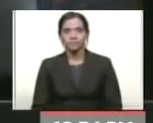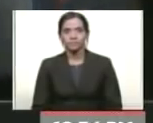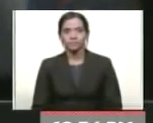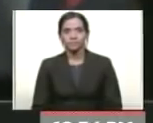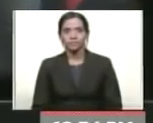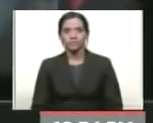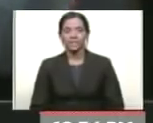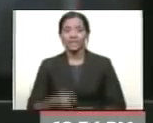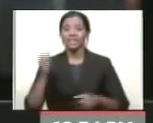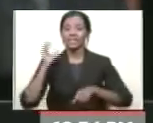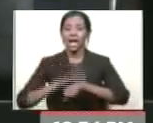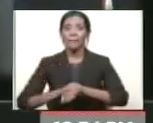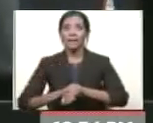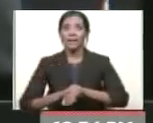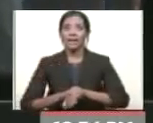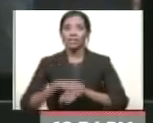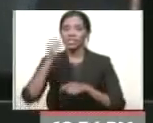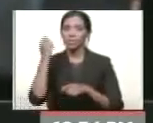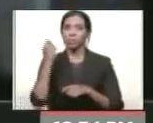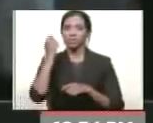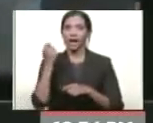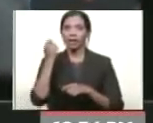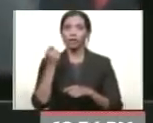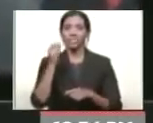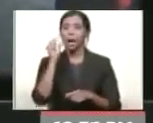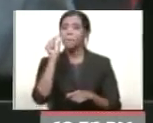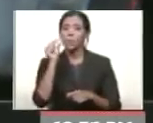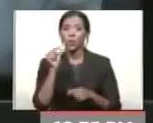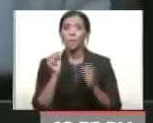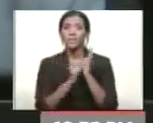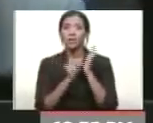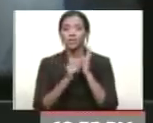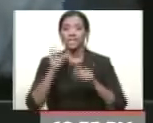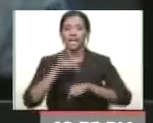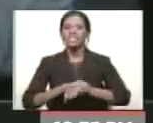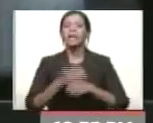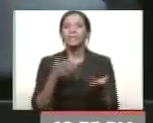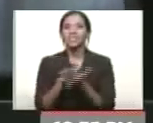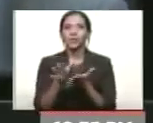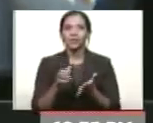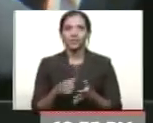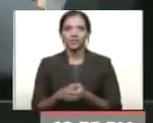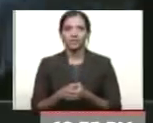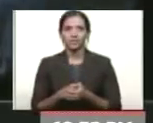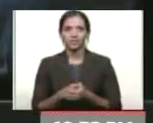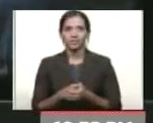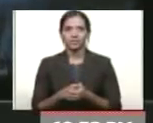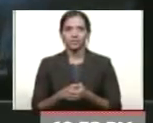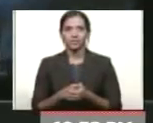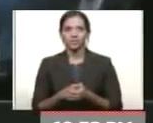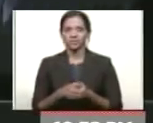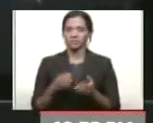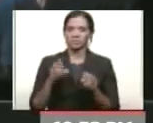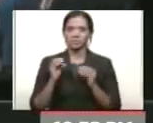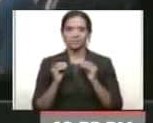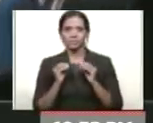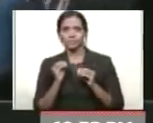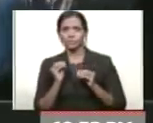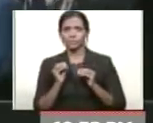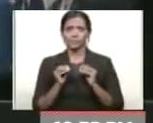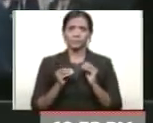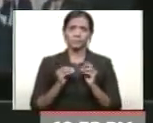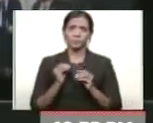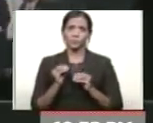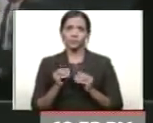Ramo Verde, Garzambrano. Estás a pocos minutos de ir para Ramo Verde. ¿Qué pasó? Por favor. ¿Qué tal? ¿Cómo para allá?